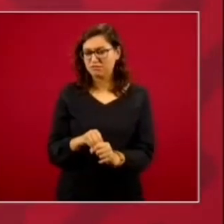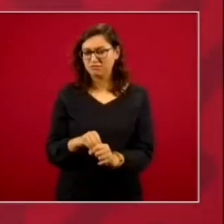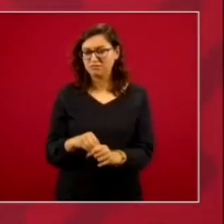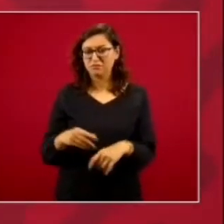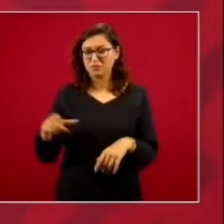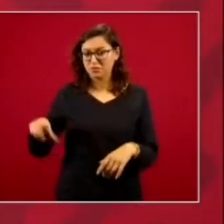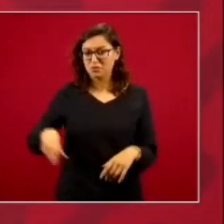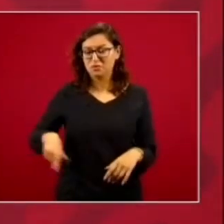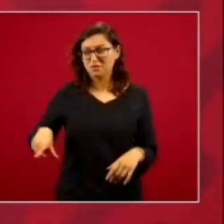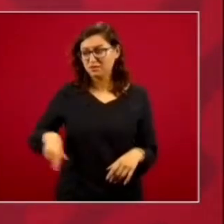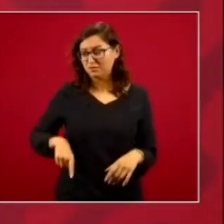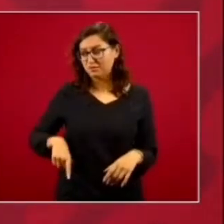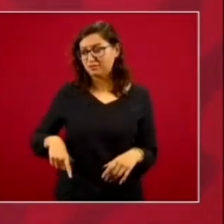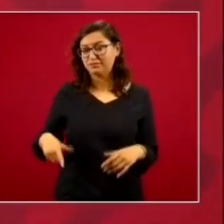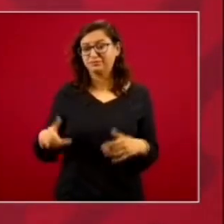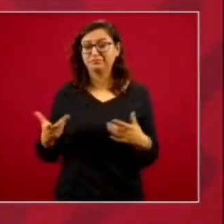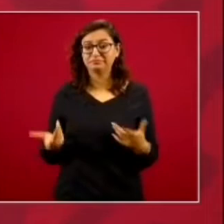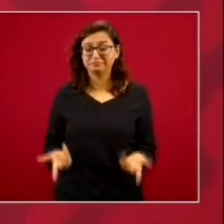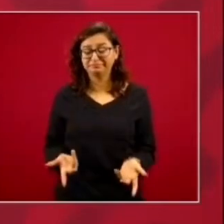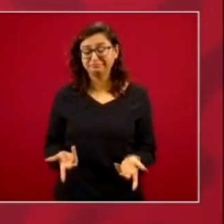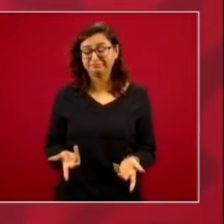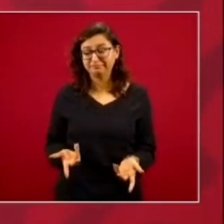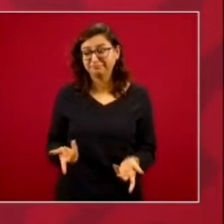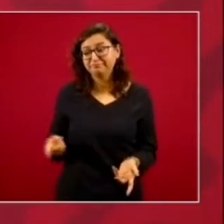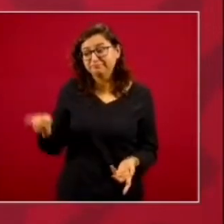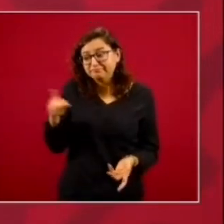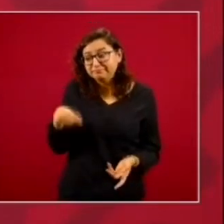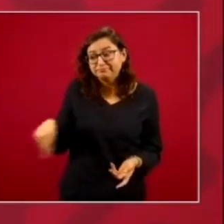en contra de los que